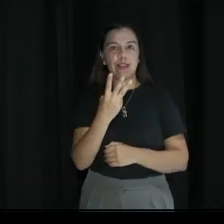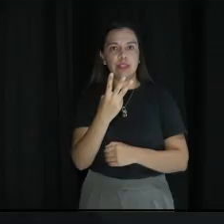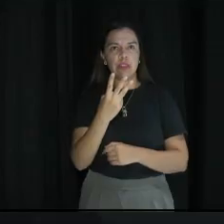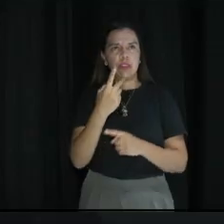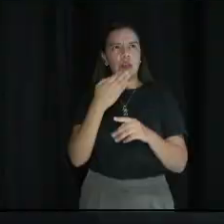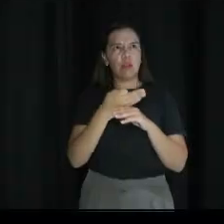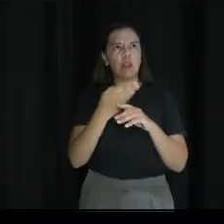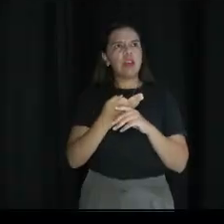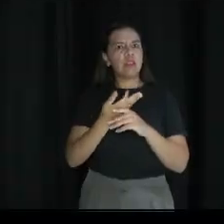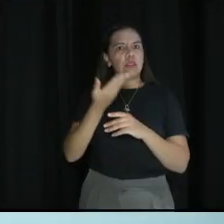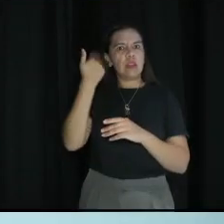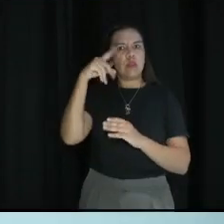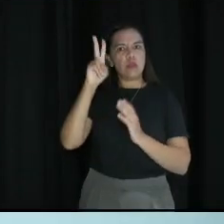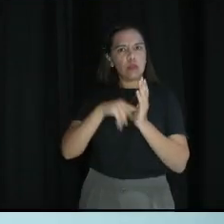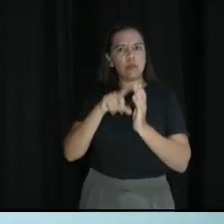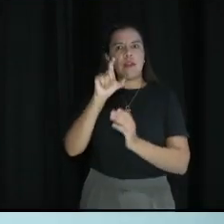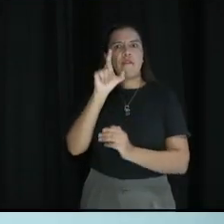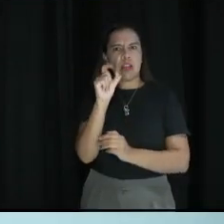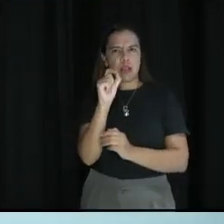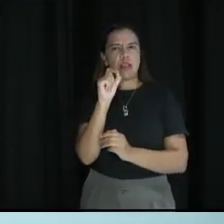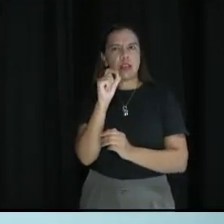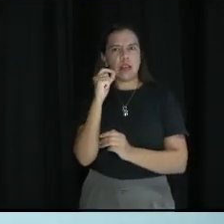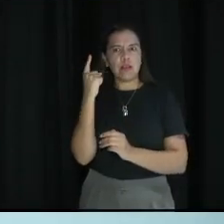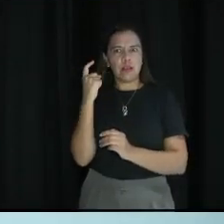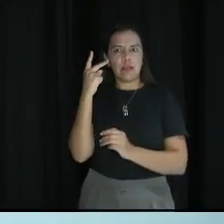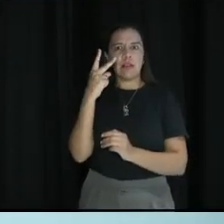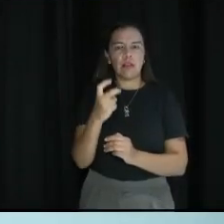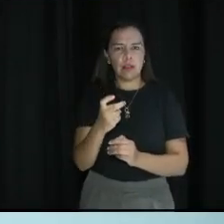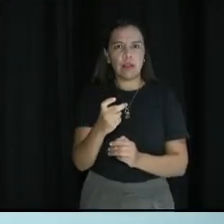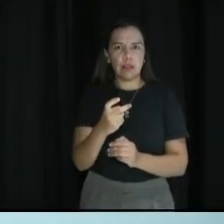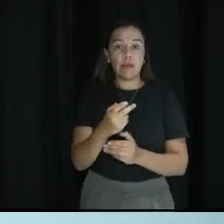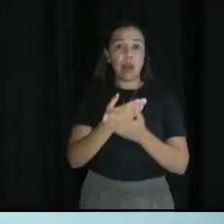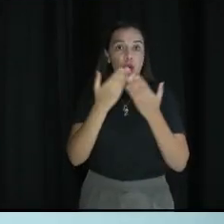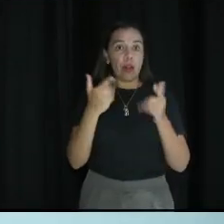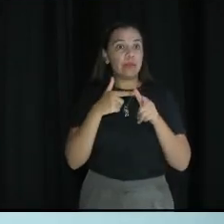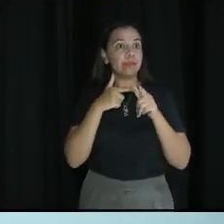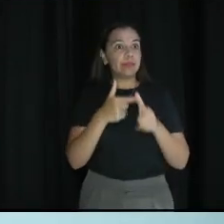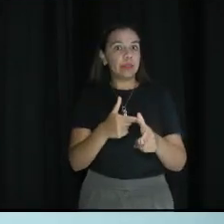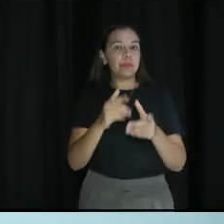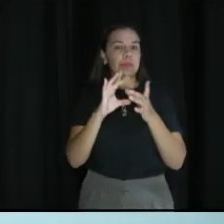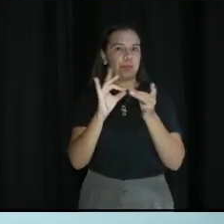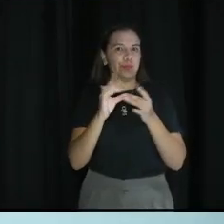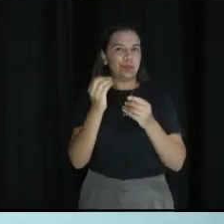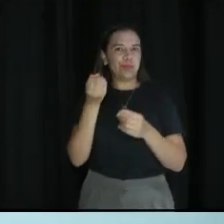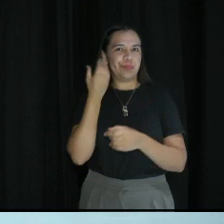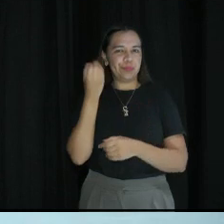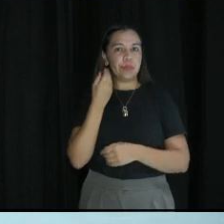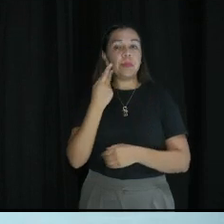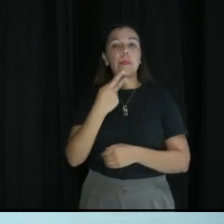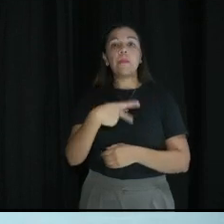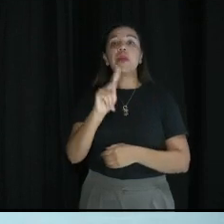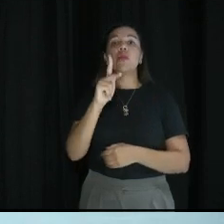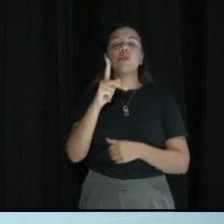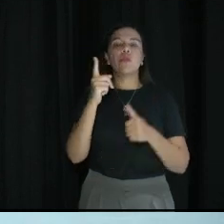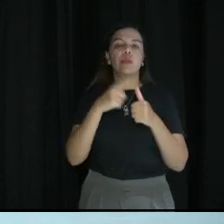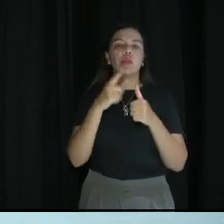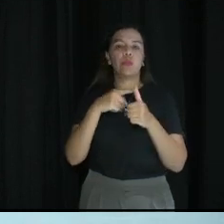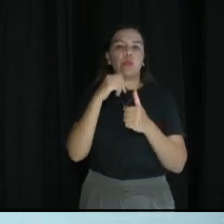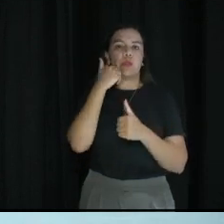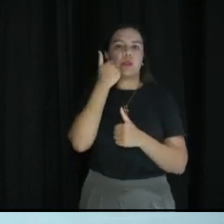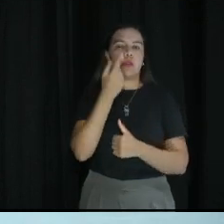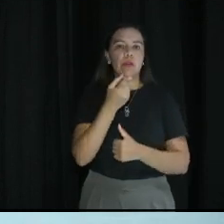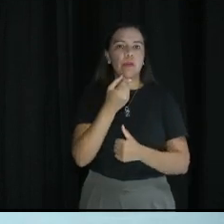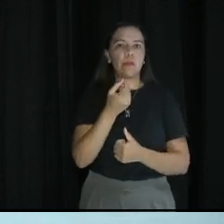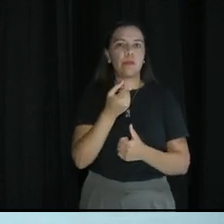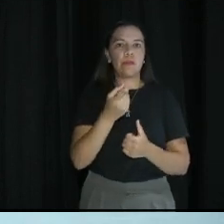fue en el 2020, dos ejemplares de vida silvestre. A continuación los vamos a ir exponiendo. Sin embargo, primero, bueno, pues el título